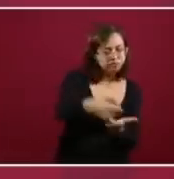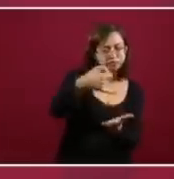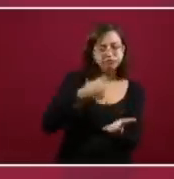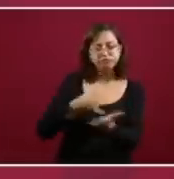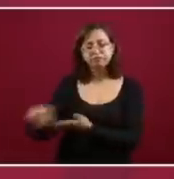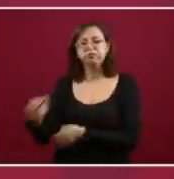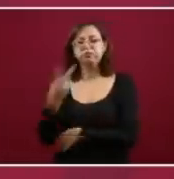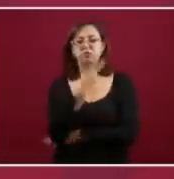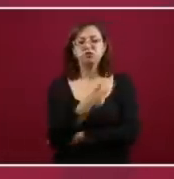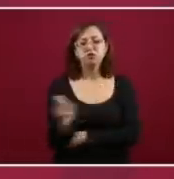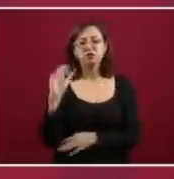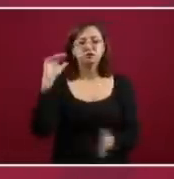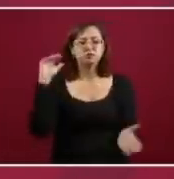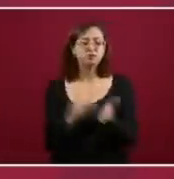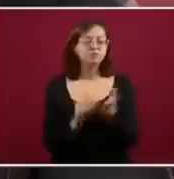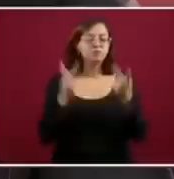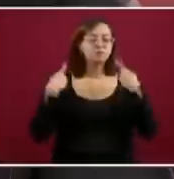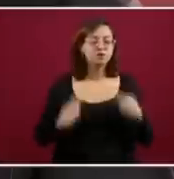200.000